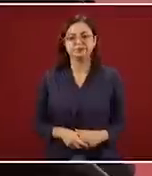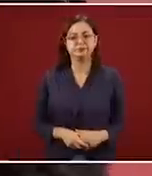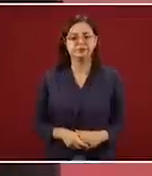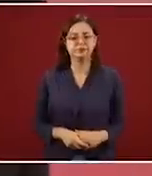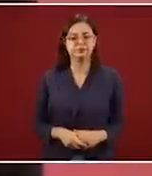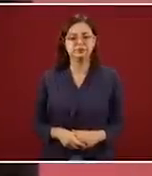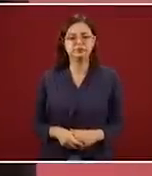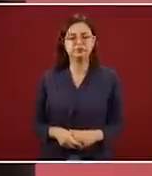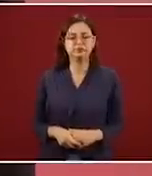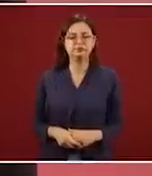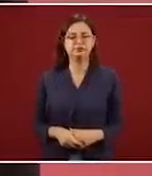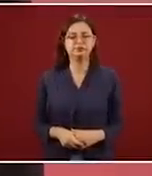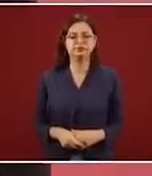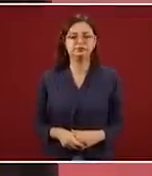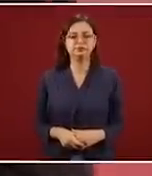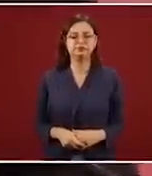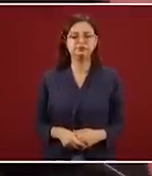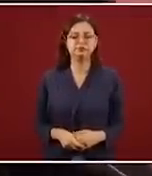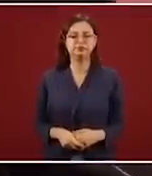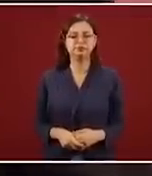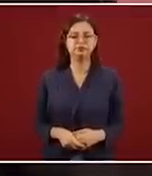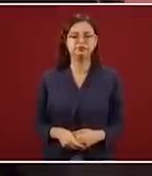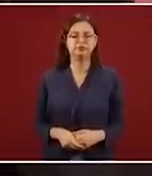atender a